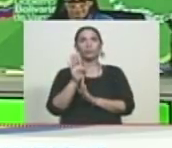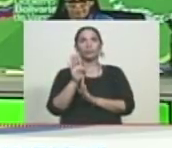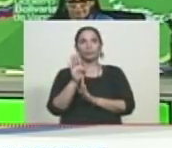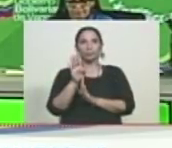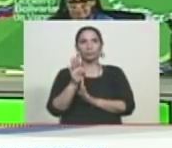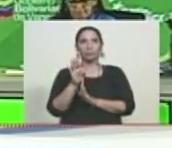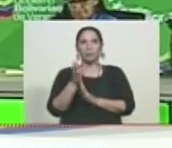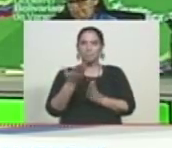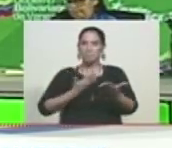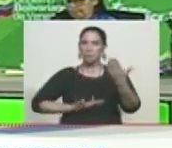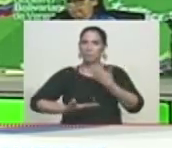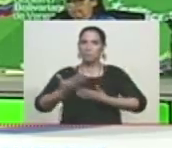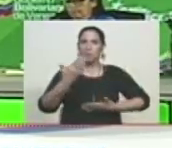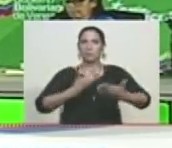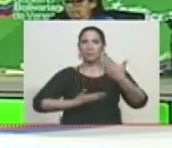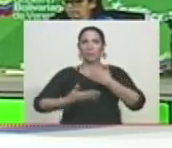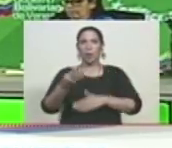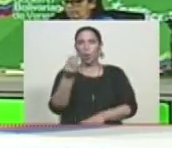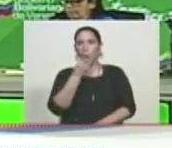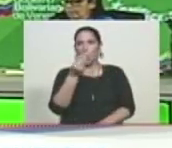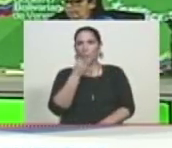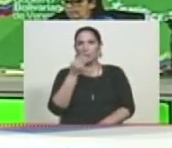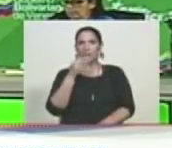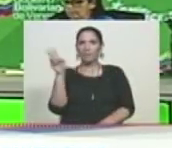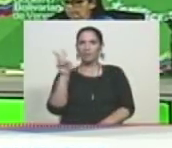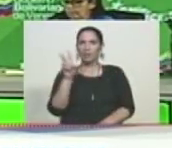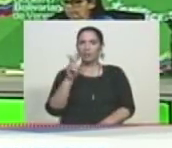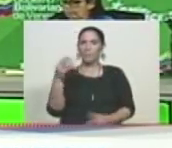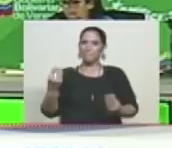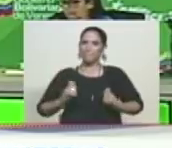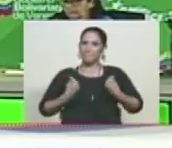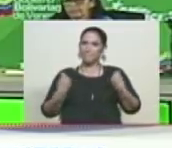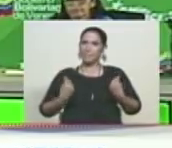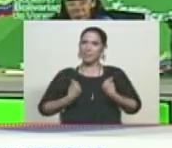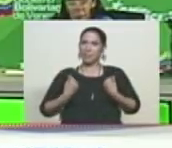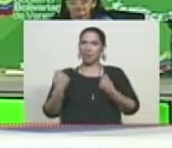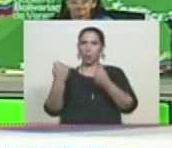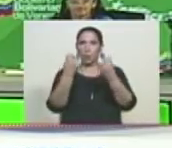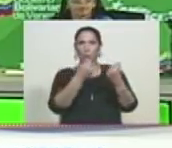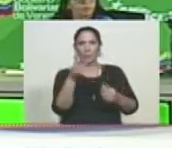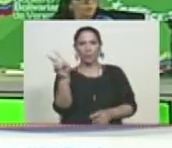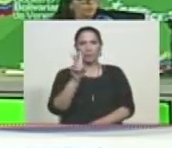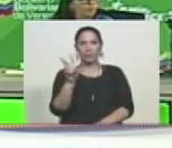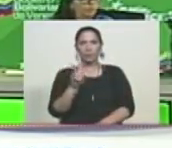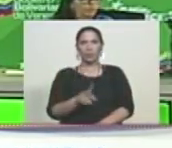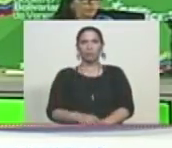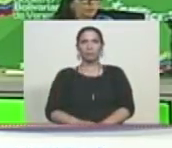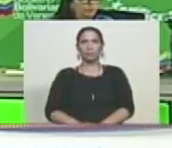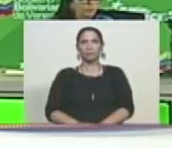autosustentable para el alimento del venezolano, para la vida económica de Venezuela.